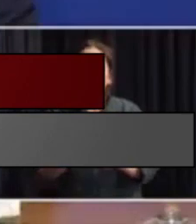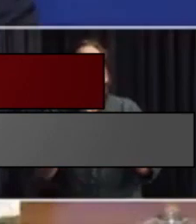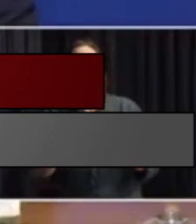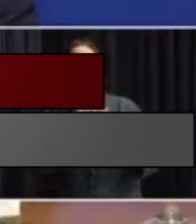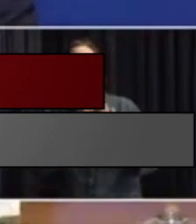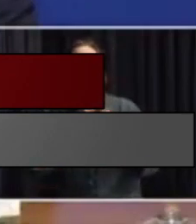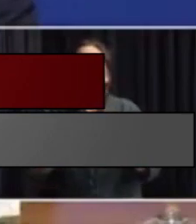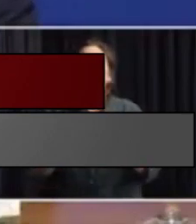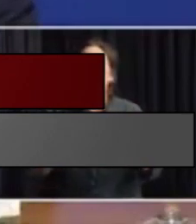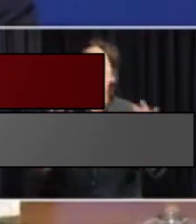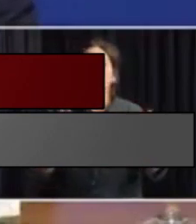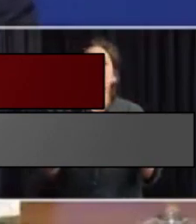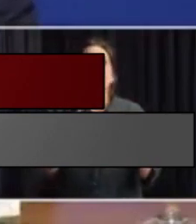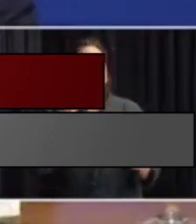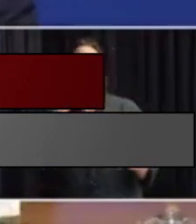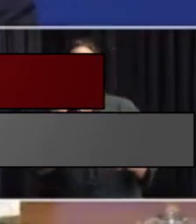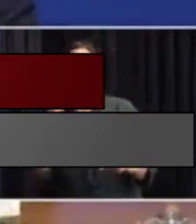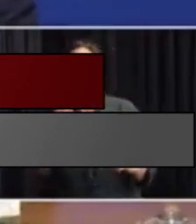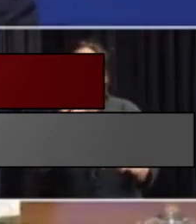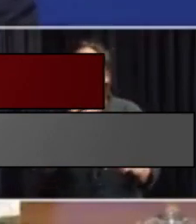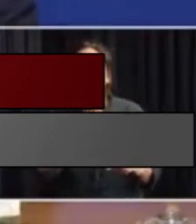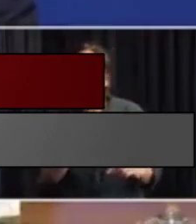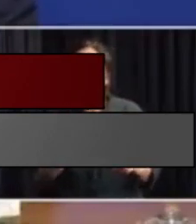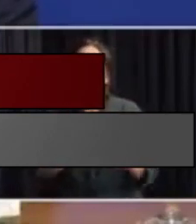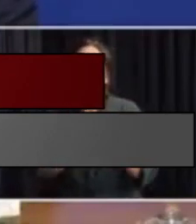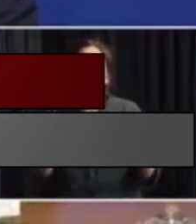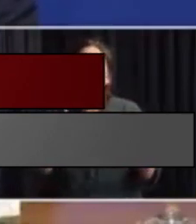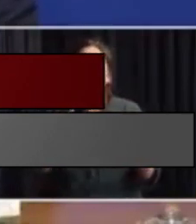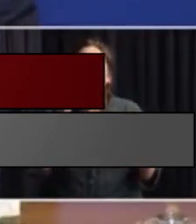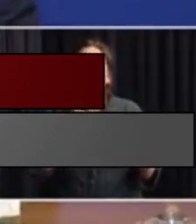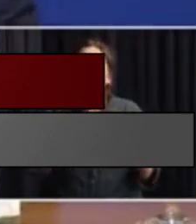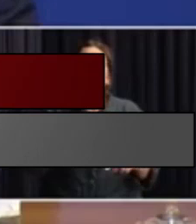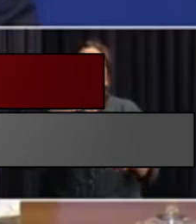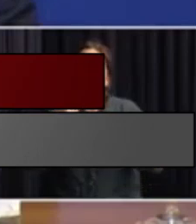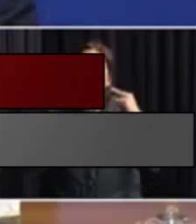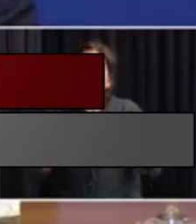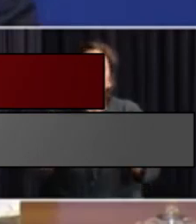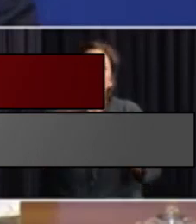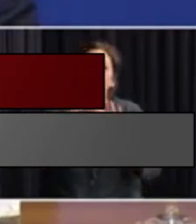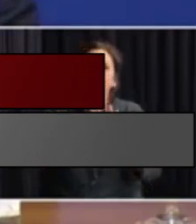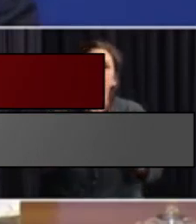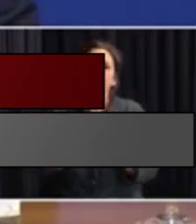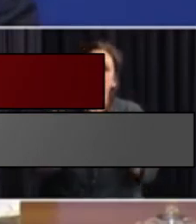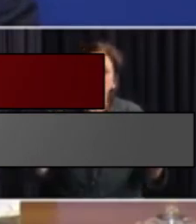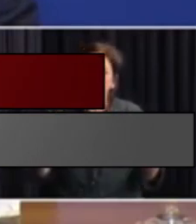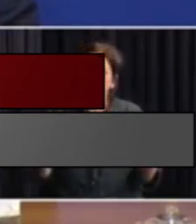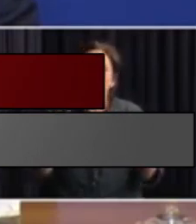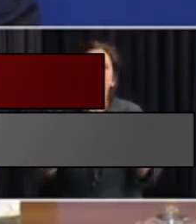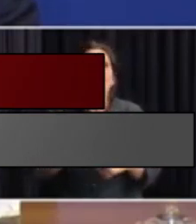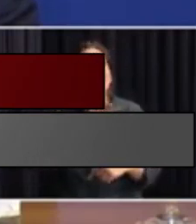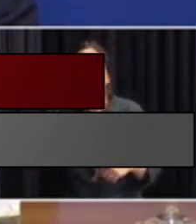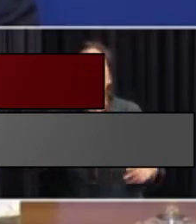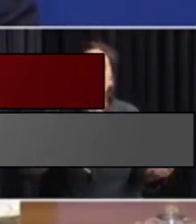fiesta para restopub, no es un protocolo de fiesta para restaurant, no es un protocolo de fiesta para